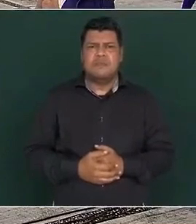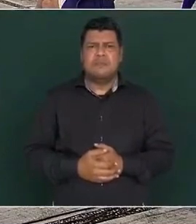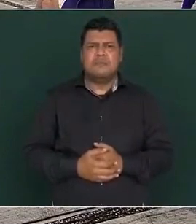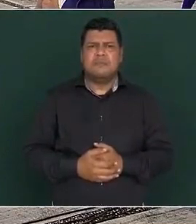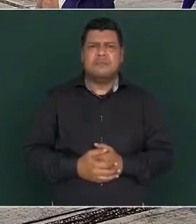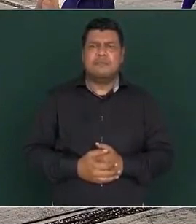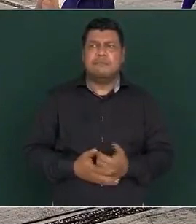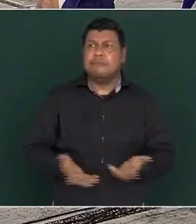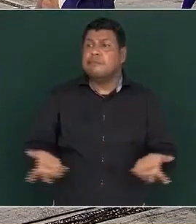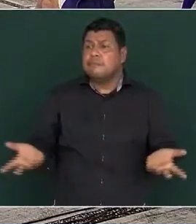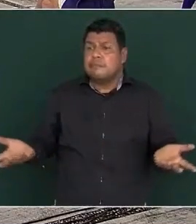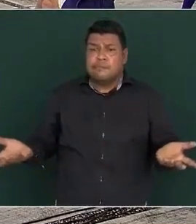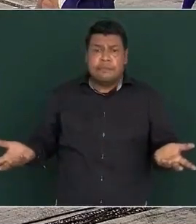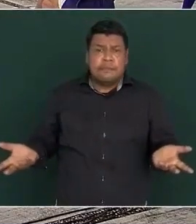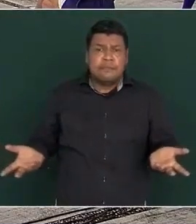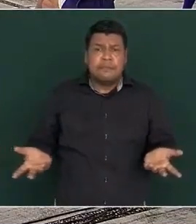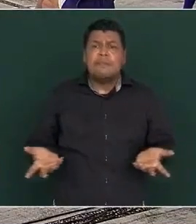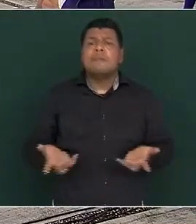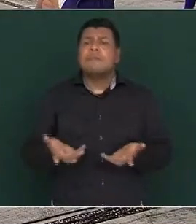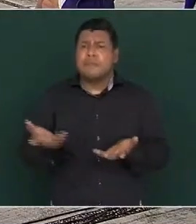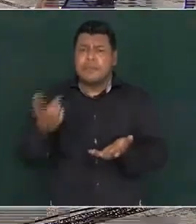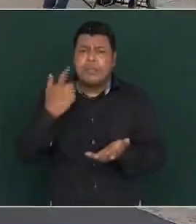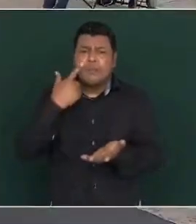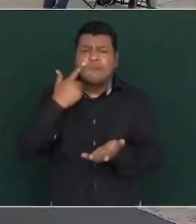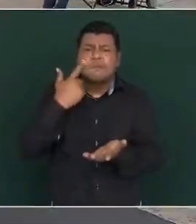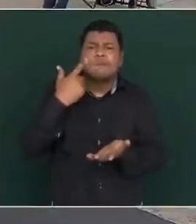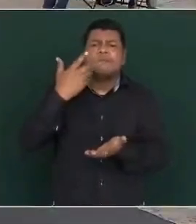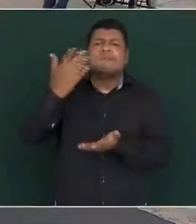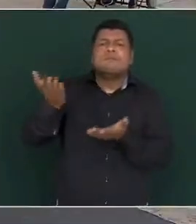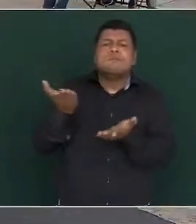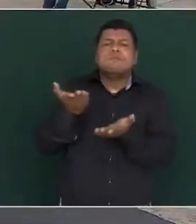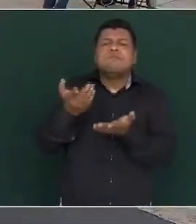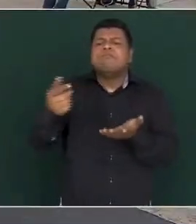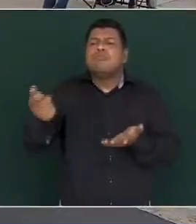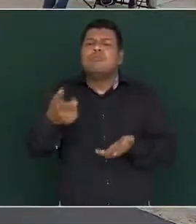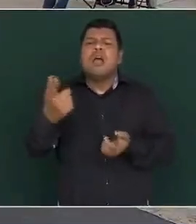A ver, pongan los datos porque